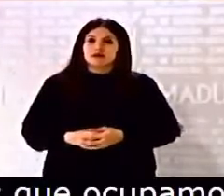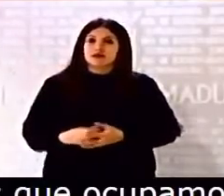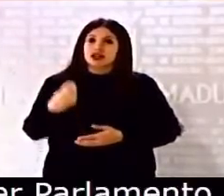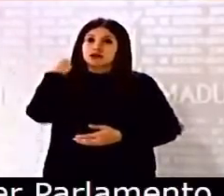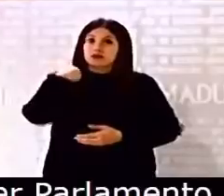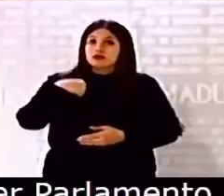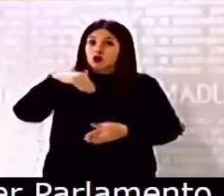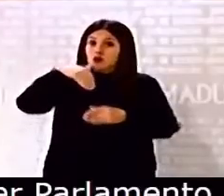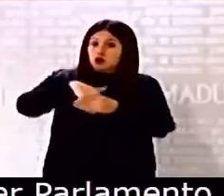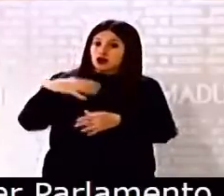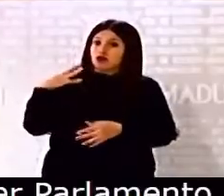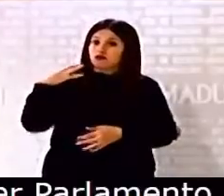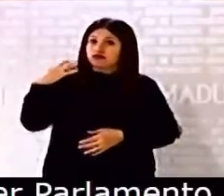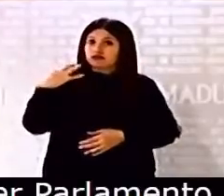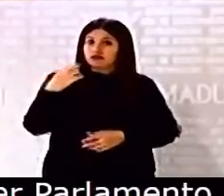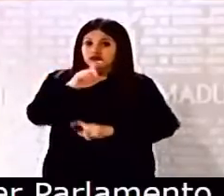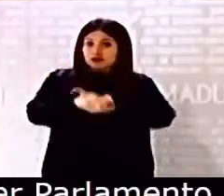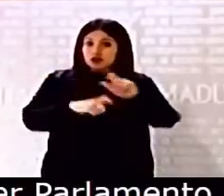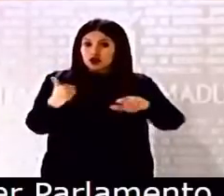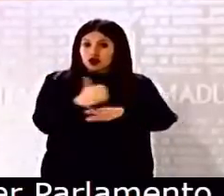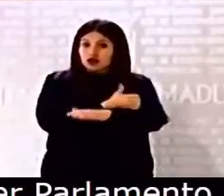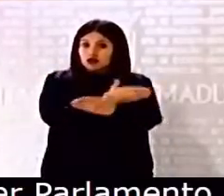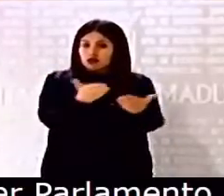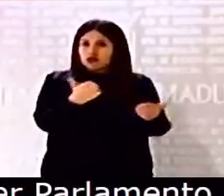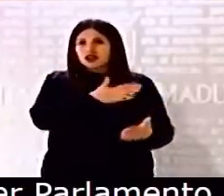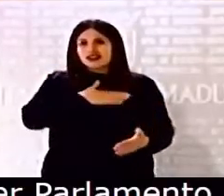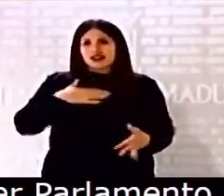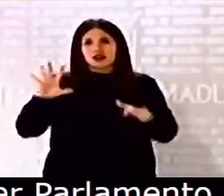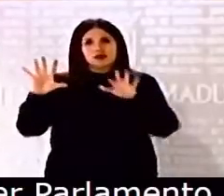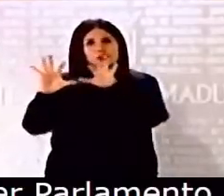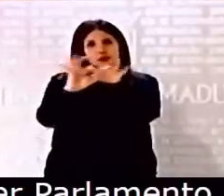en estos momentos quieren unidad de acción.